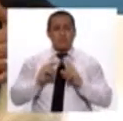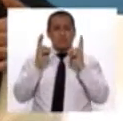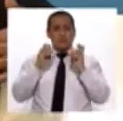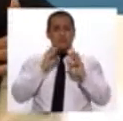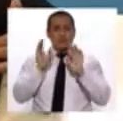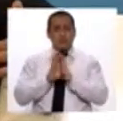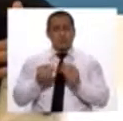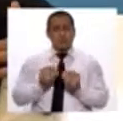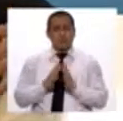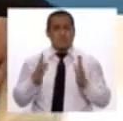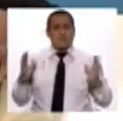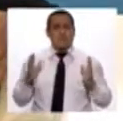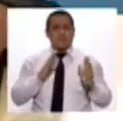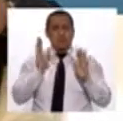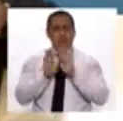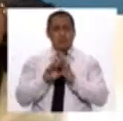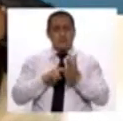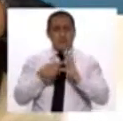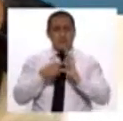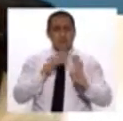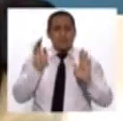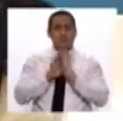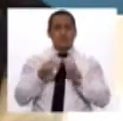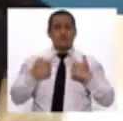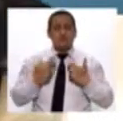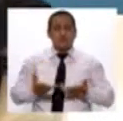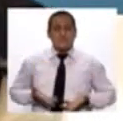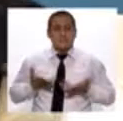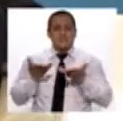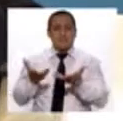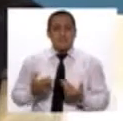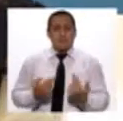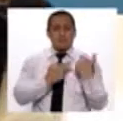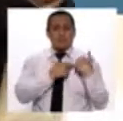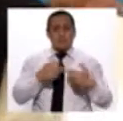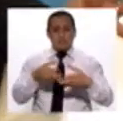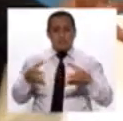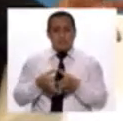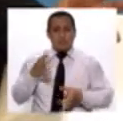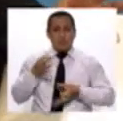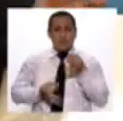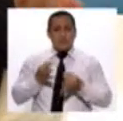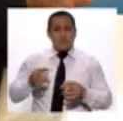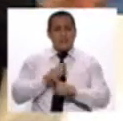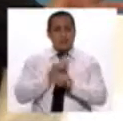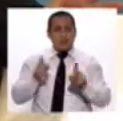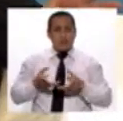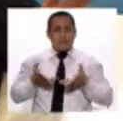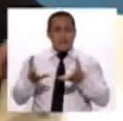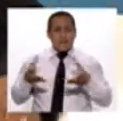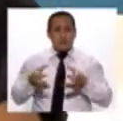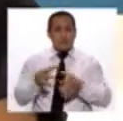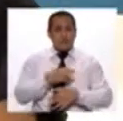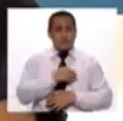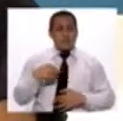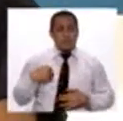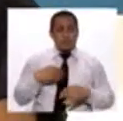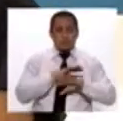fondo el problema es mucho más grande. No solamente implica que yo extienda una facultad del Poder Judicial a un órgano que no le corresponde, al Poder Ejecutivo en este